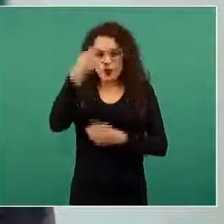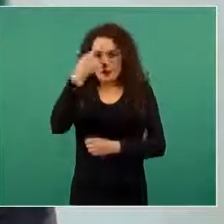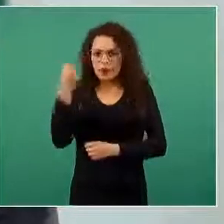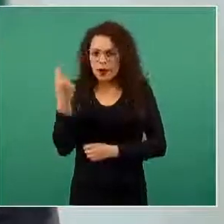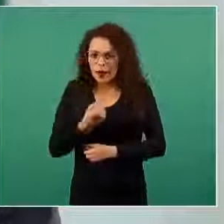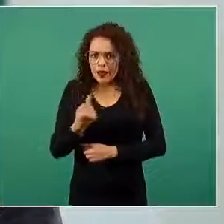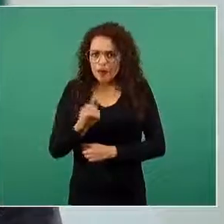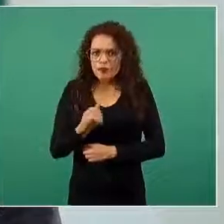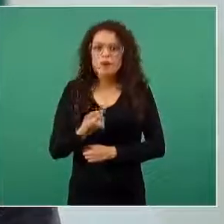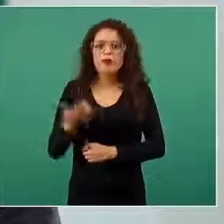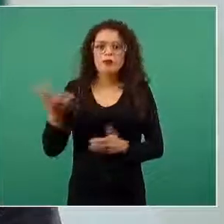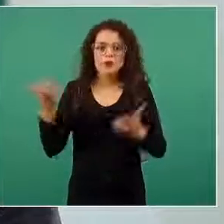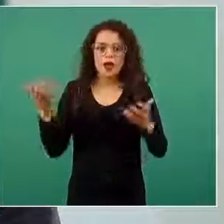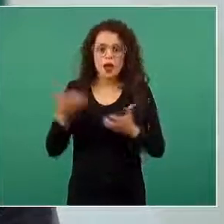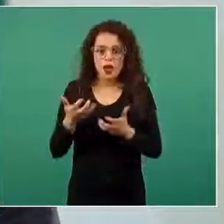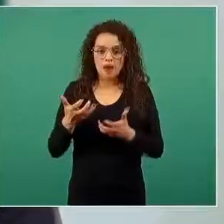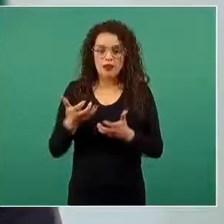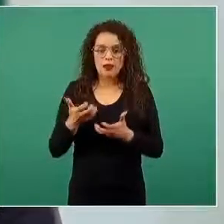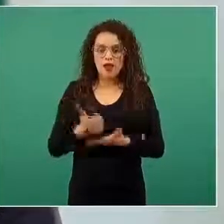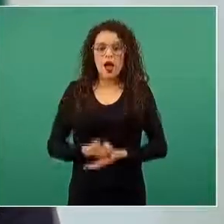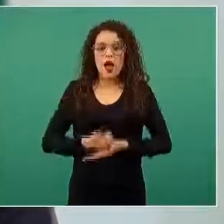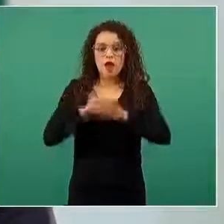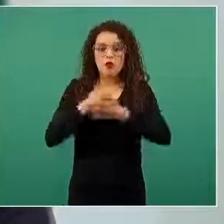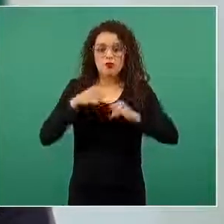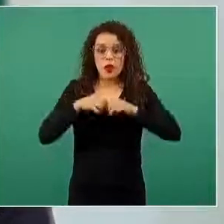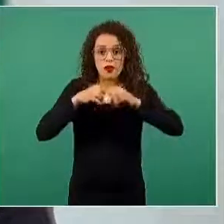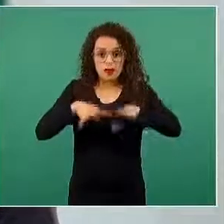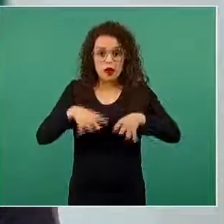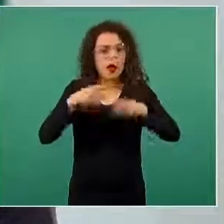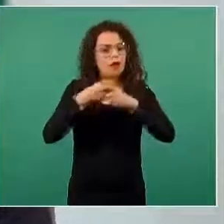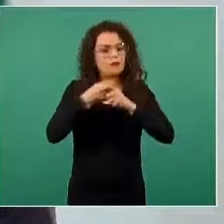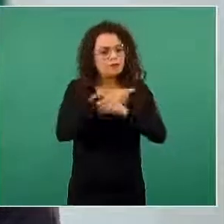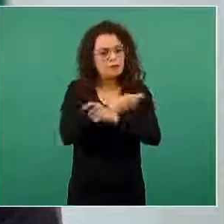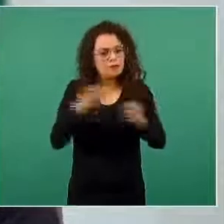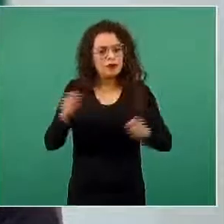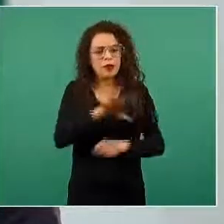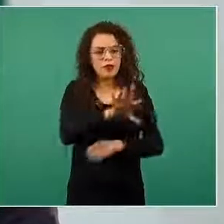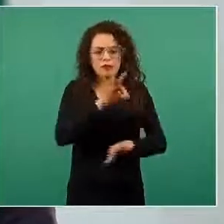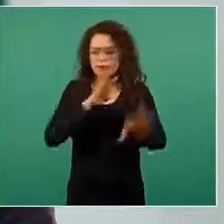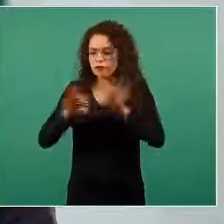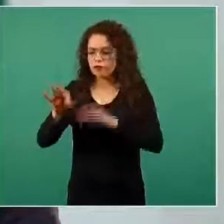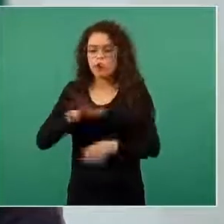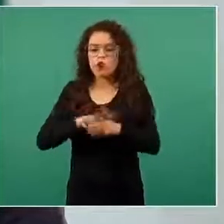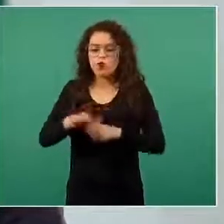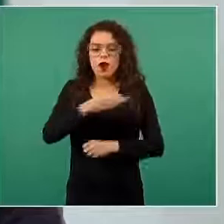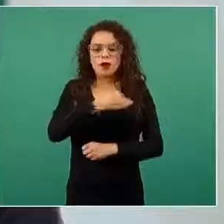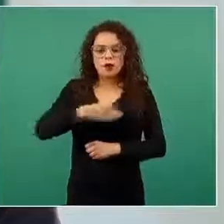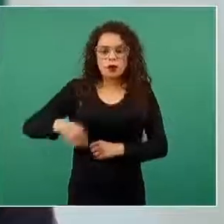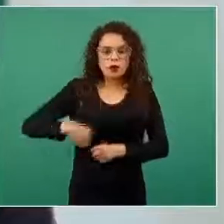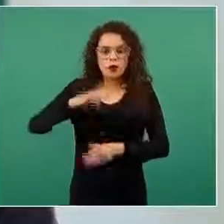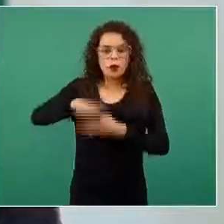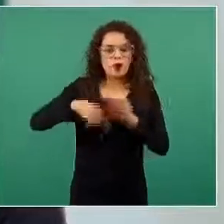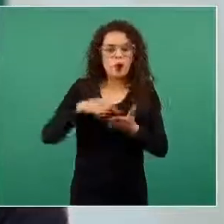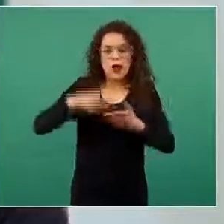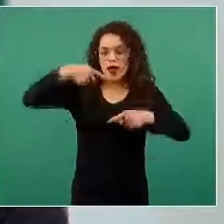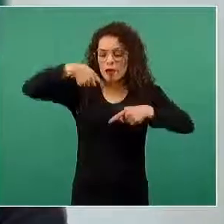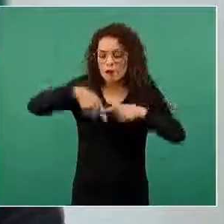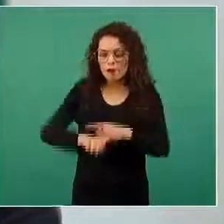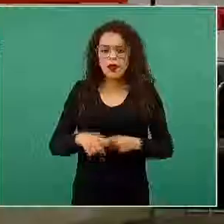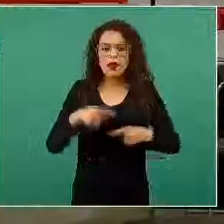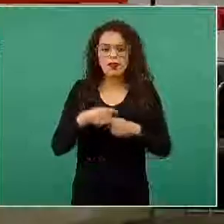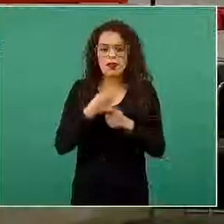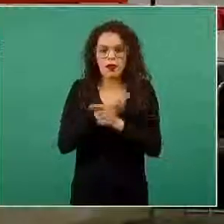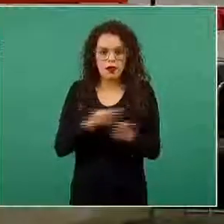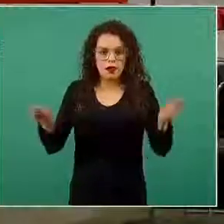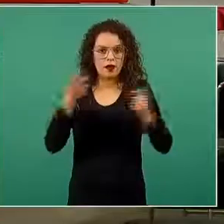esta información, penetra esta información de en cuáles van a ser los municipios o cuáles van a ser las localidades donde se va a empezar a aplicar